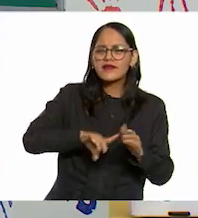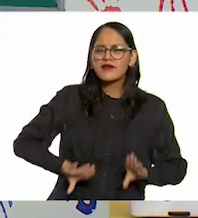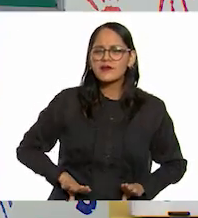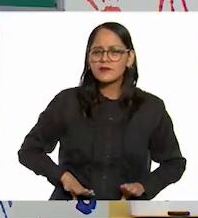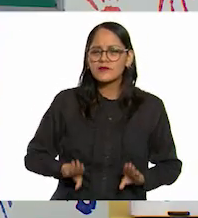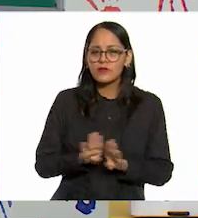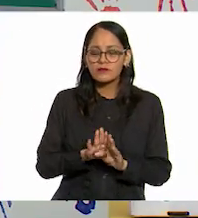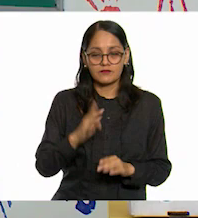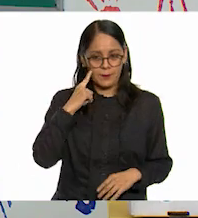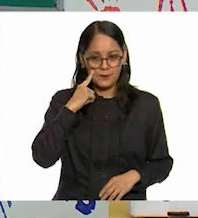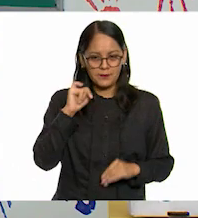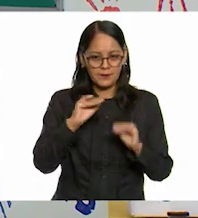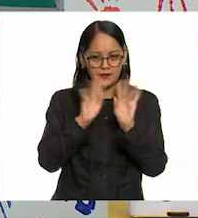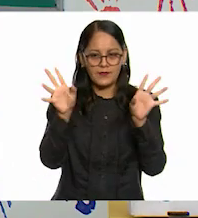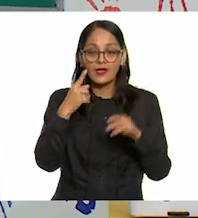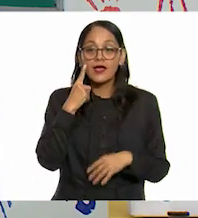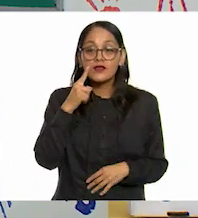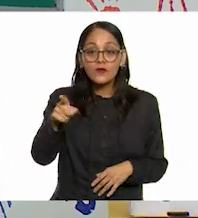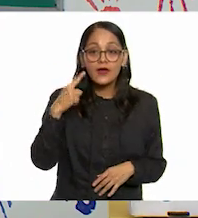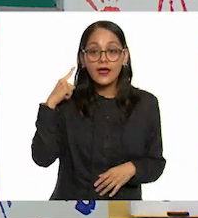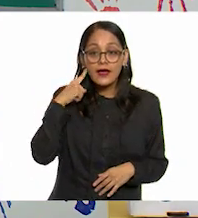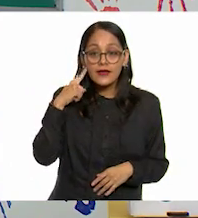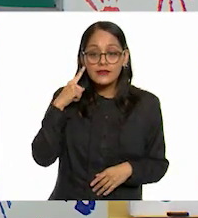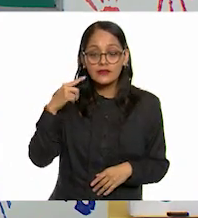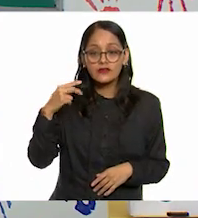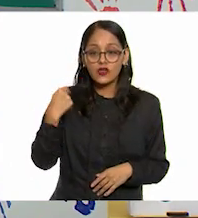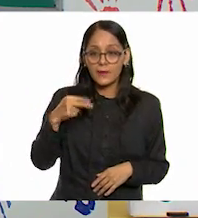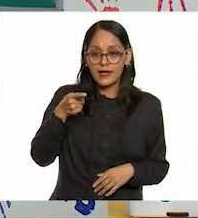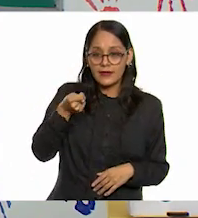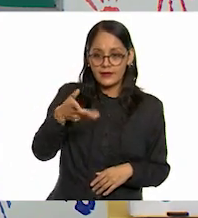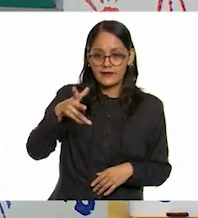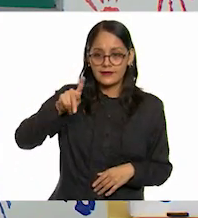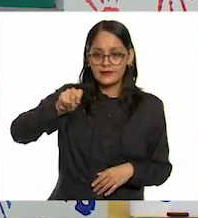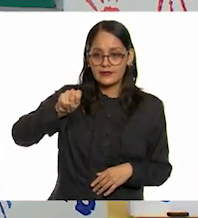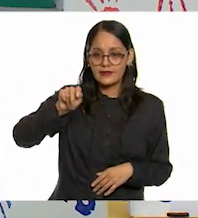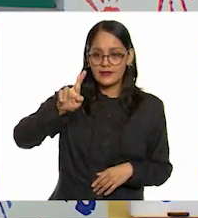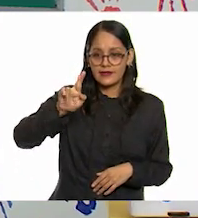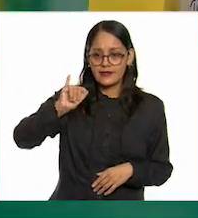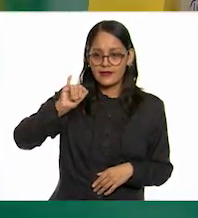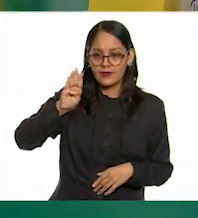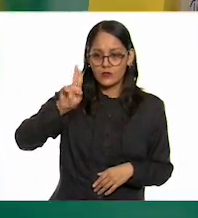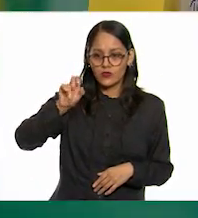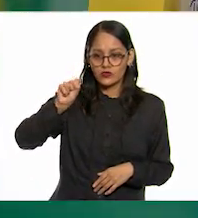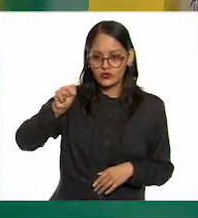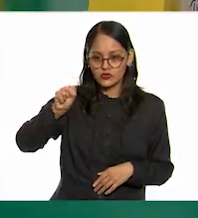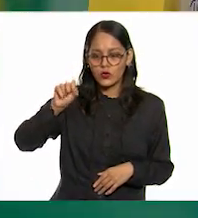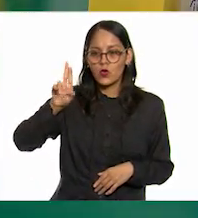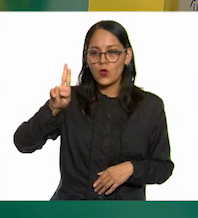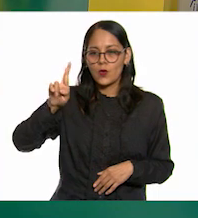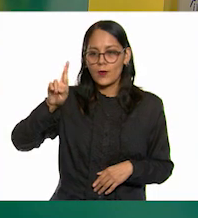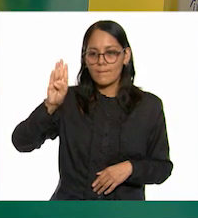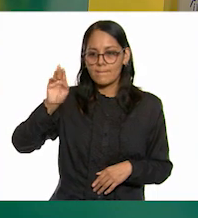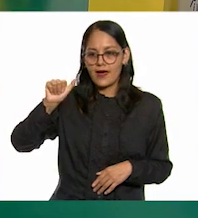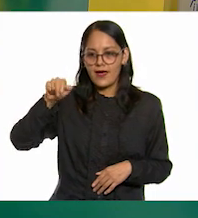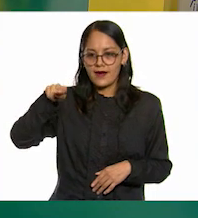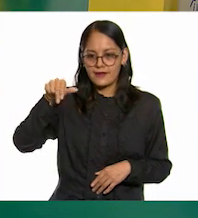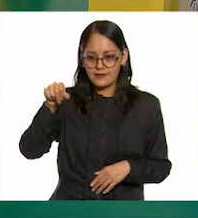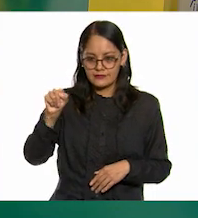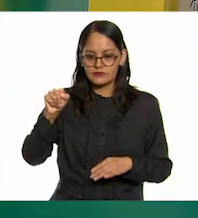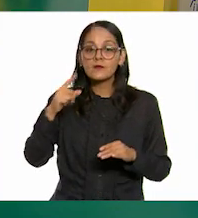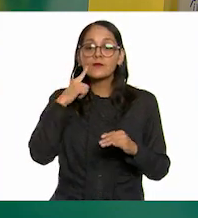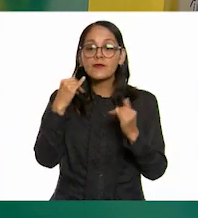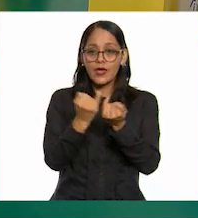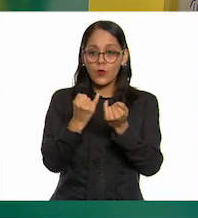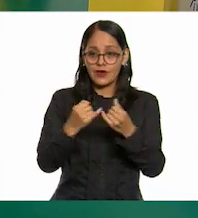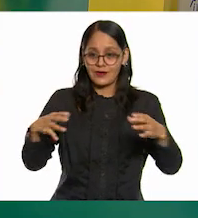¿Has escuchado alguna vez lo que son las tribus urbanas? Ah, sí, son grupos que se desenvuelven dentro de un